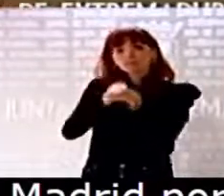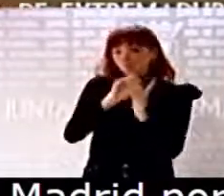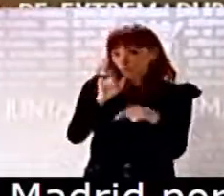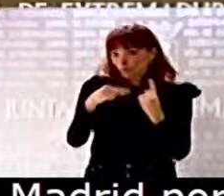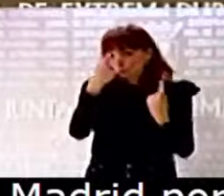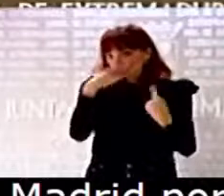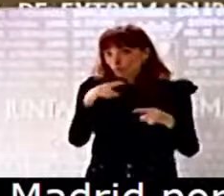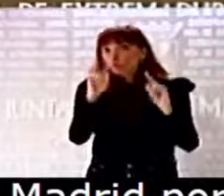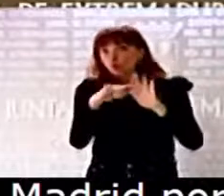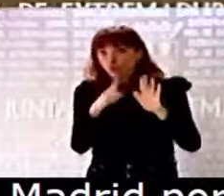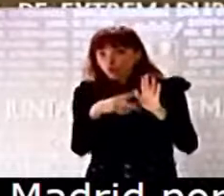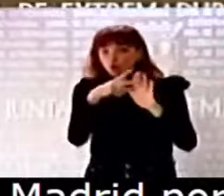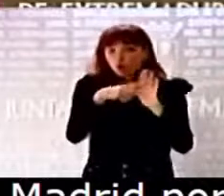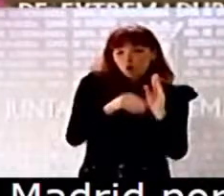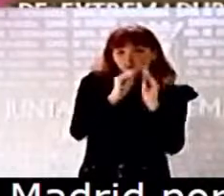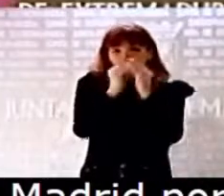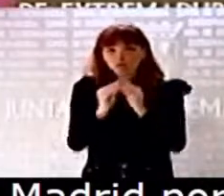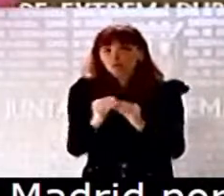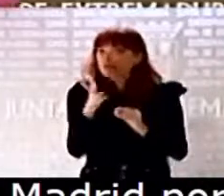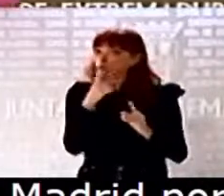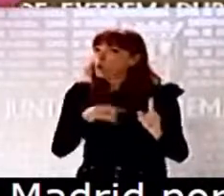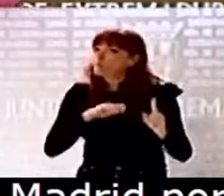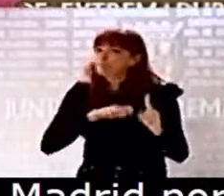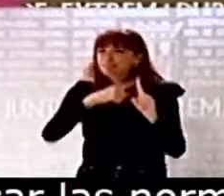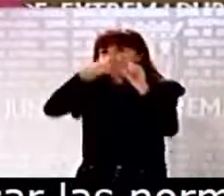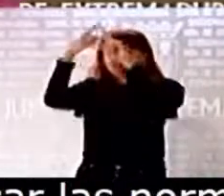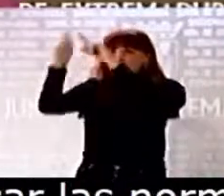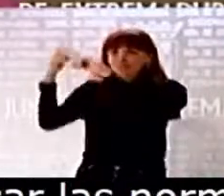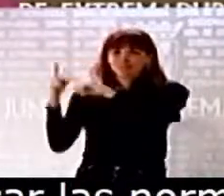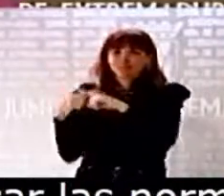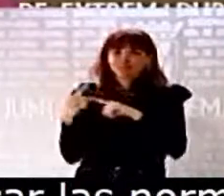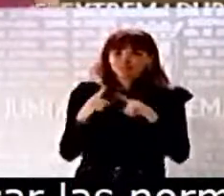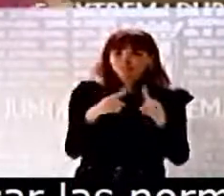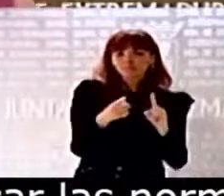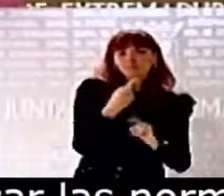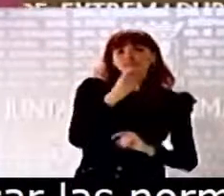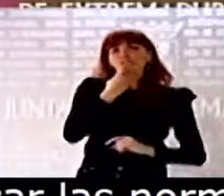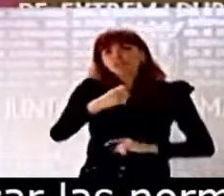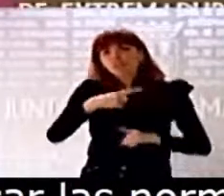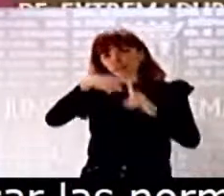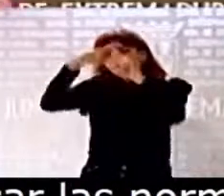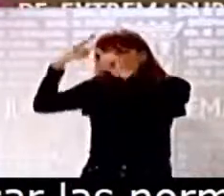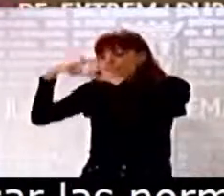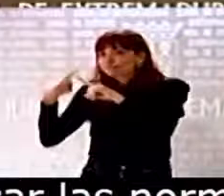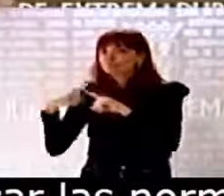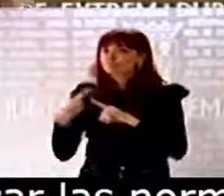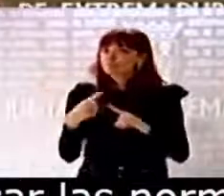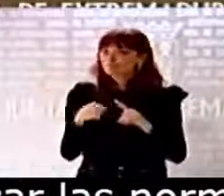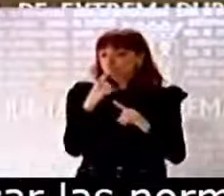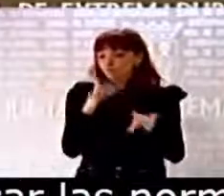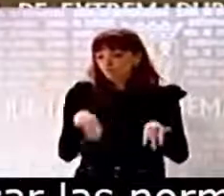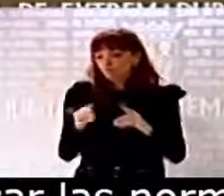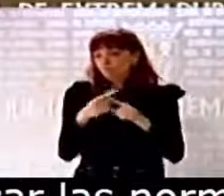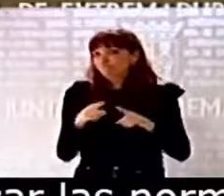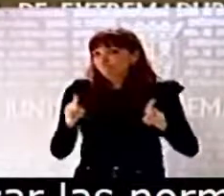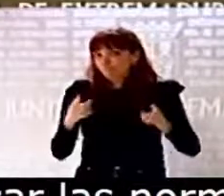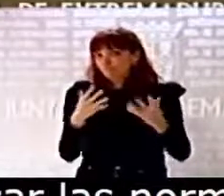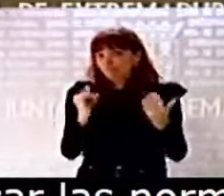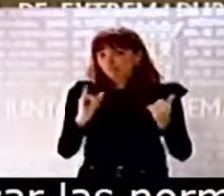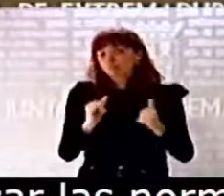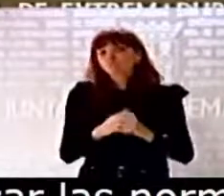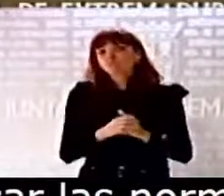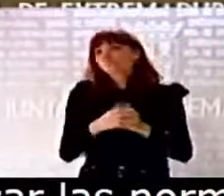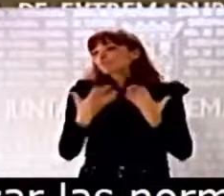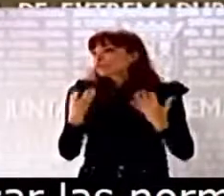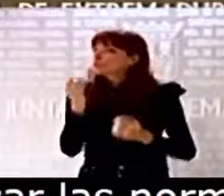y atendiendo a la pluralidad de España y a las dificultades y diversidad de los distintos territorios, ¿no? Entonces,